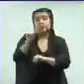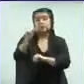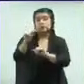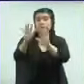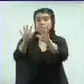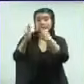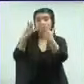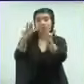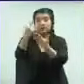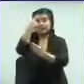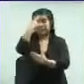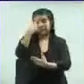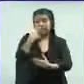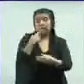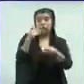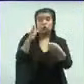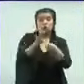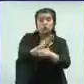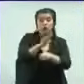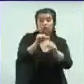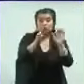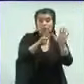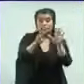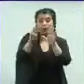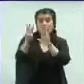5,654,176,363,19 centavos, totalizando un